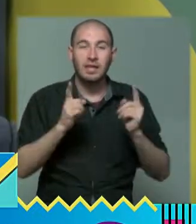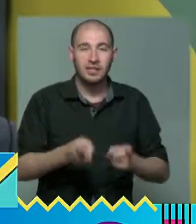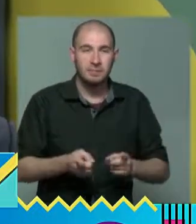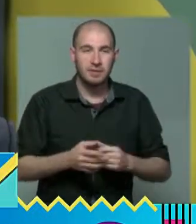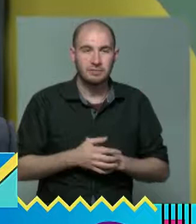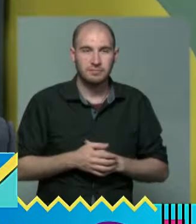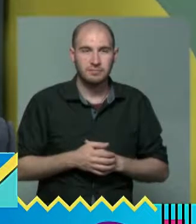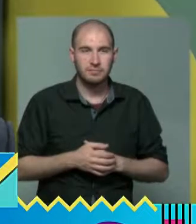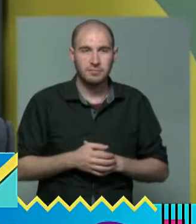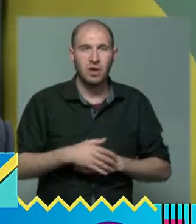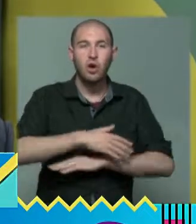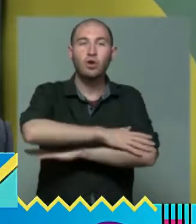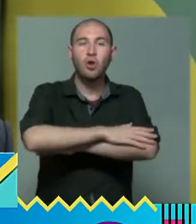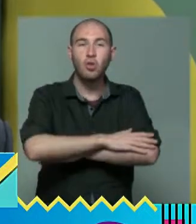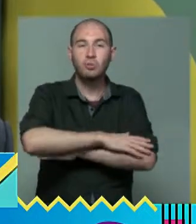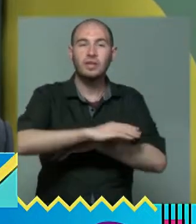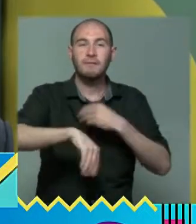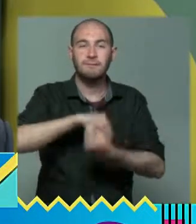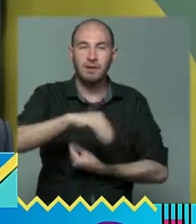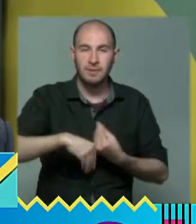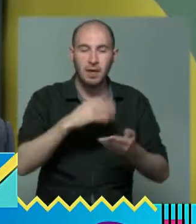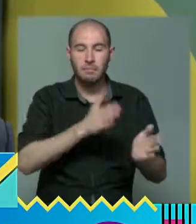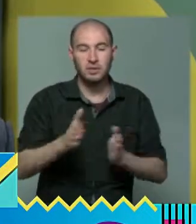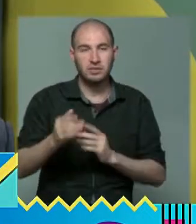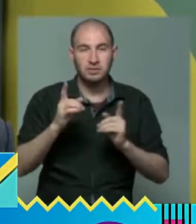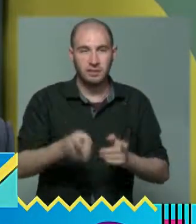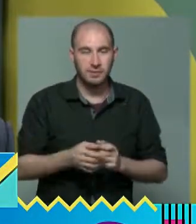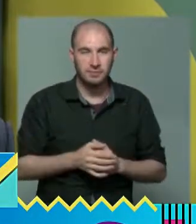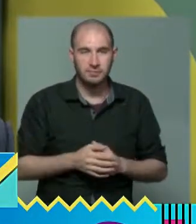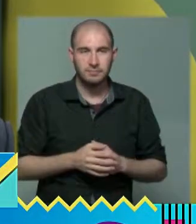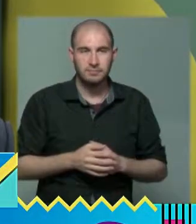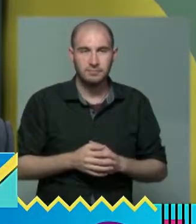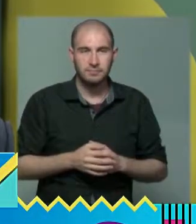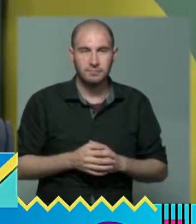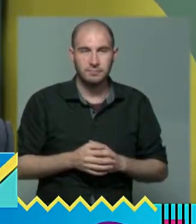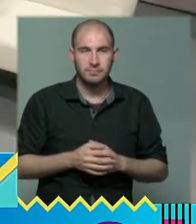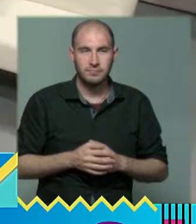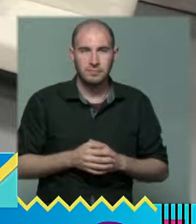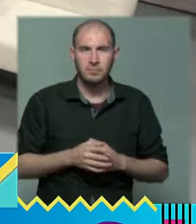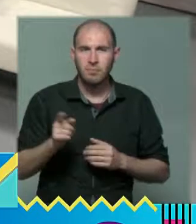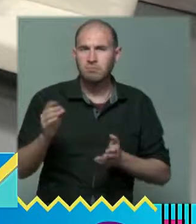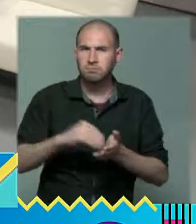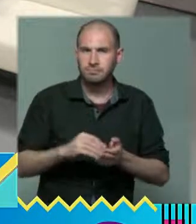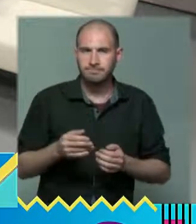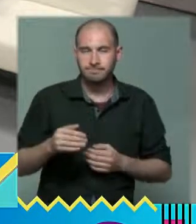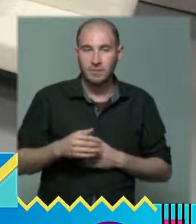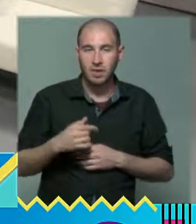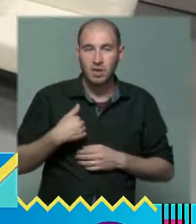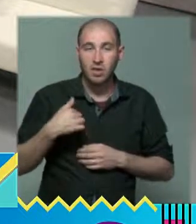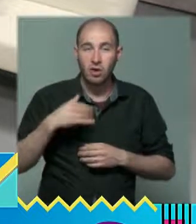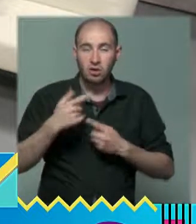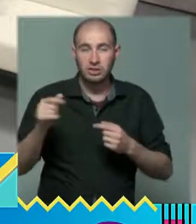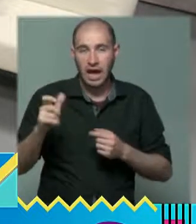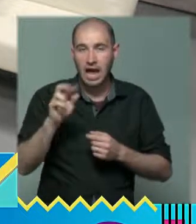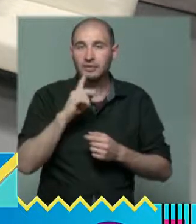ser la conducta que va a tener la familia en este proceso también de reinserción social. ¿Quieres agregar algo? Sí, yo ahí una de las cosas que decía